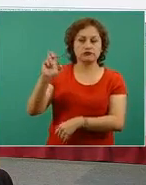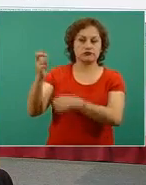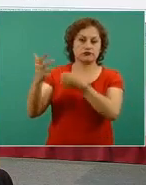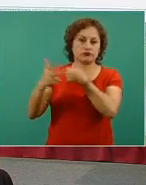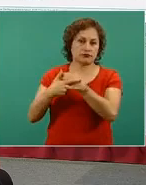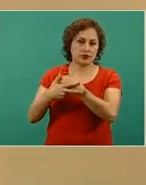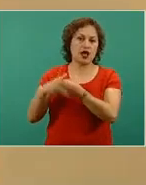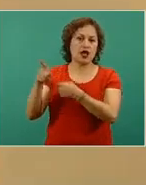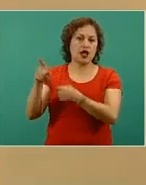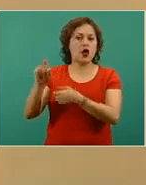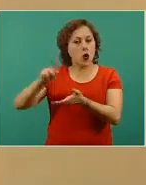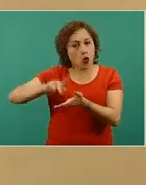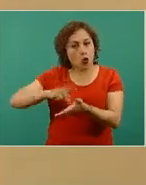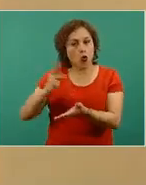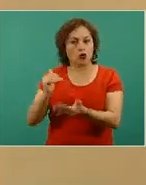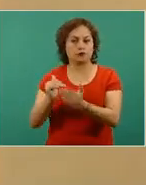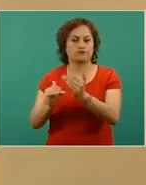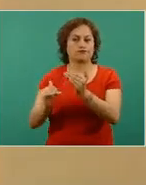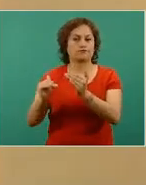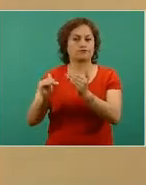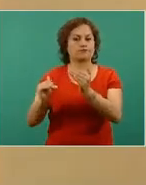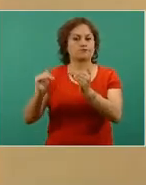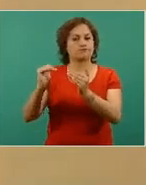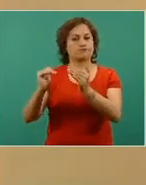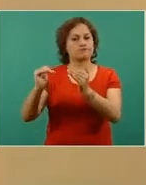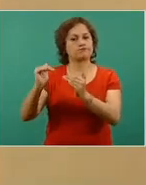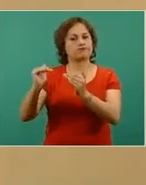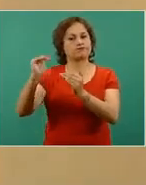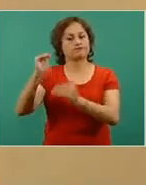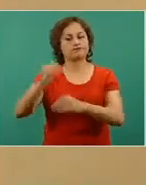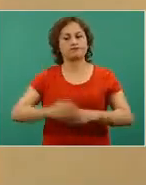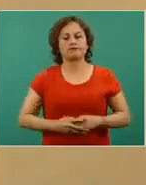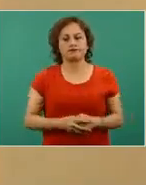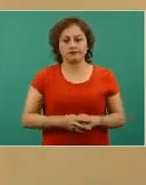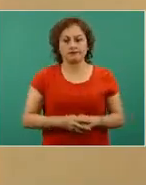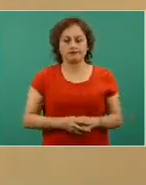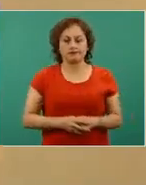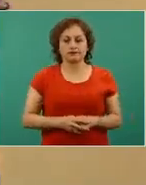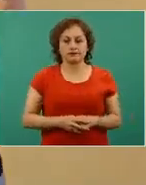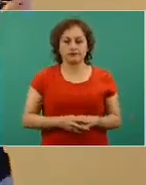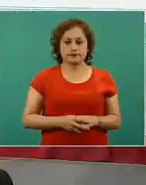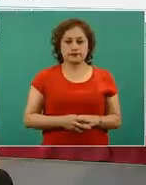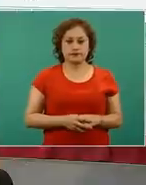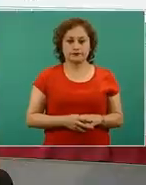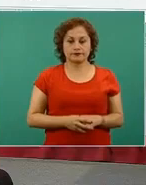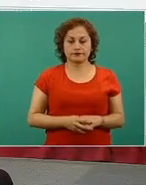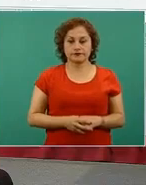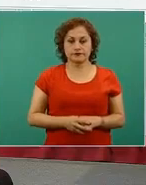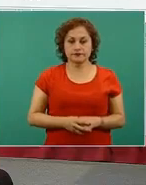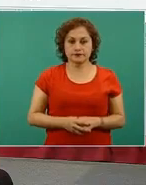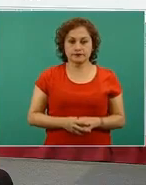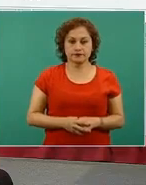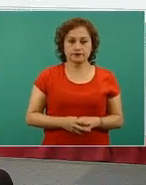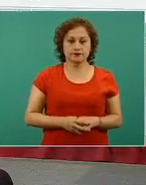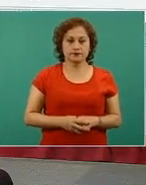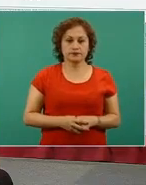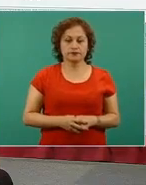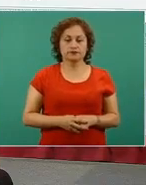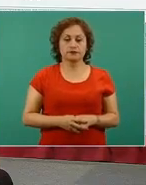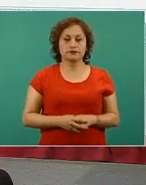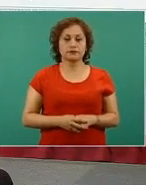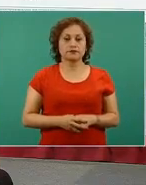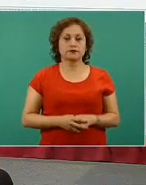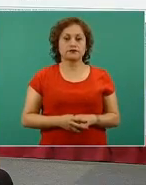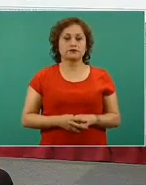ver aumento y un incremento también de casos en los diferentes países. Los casos confirmados totales